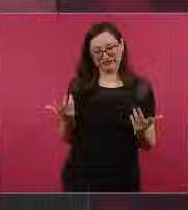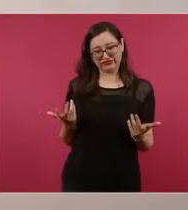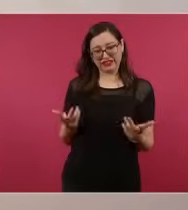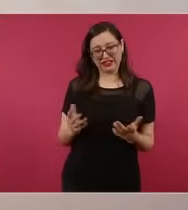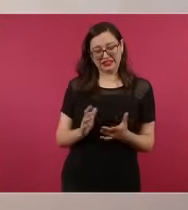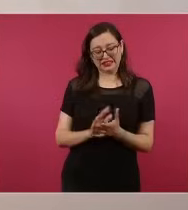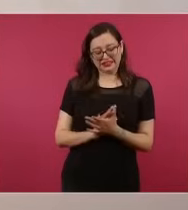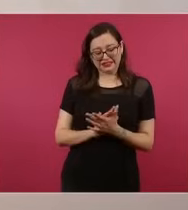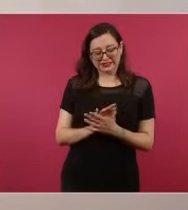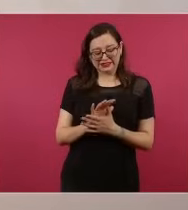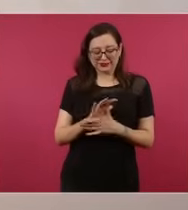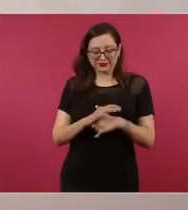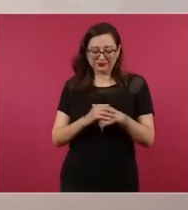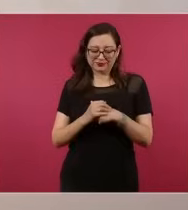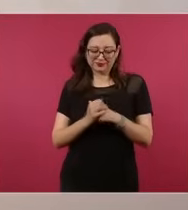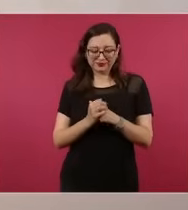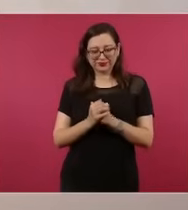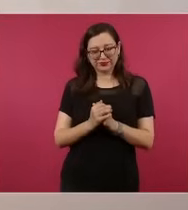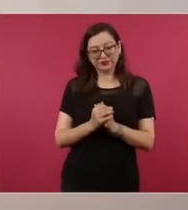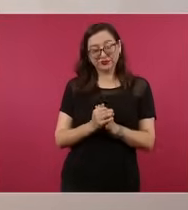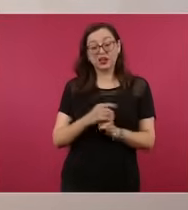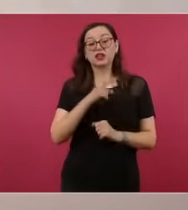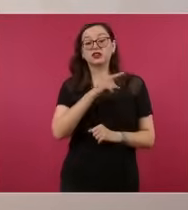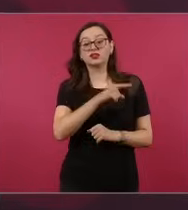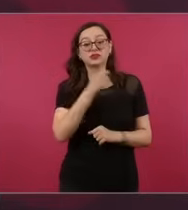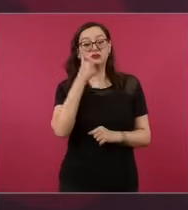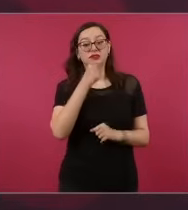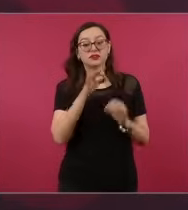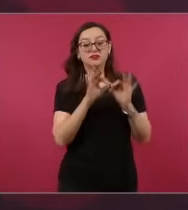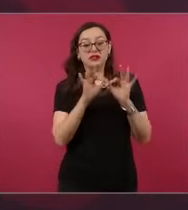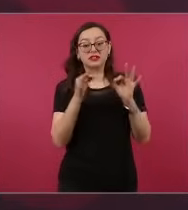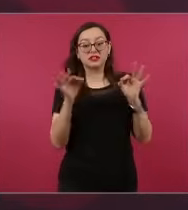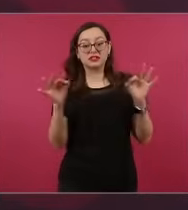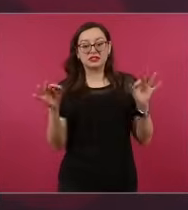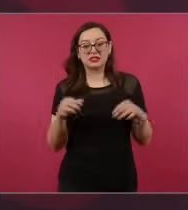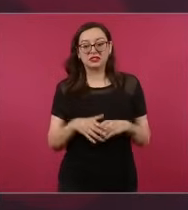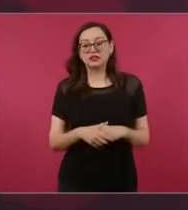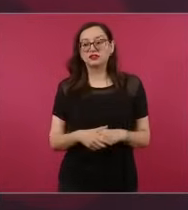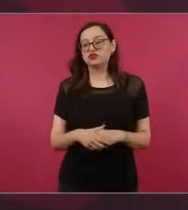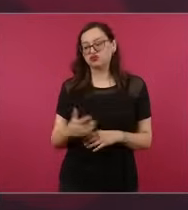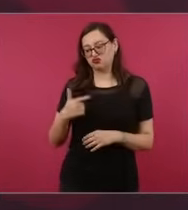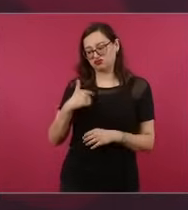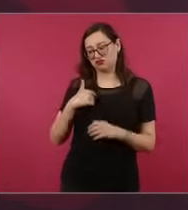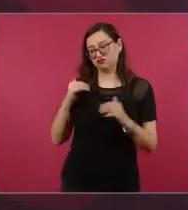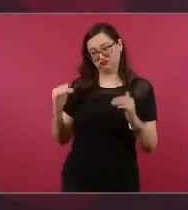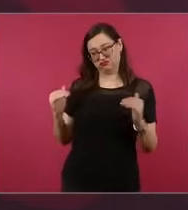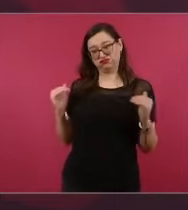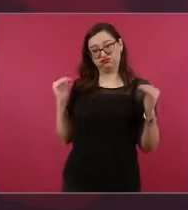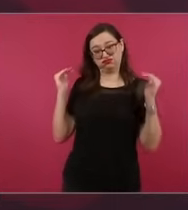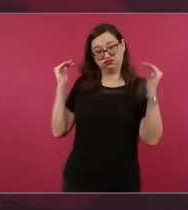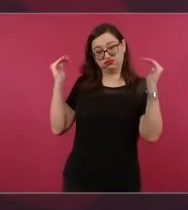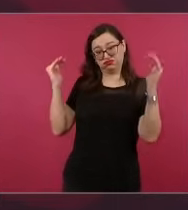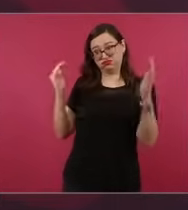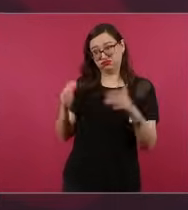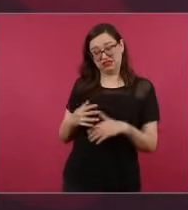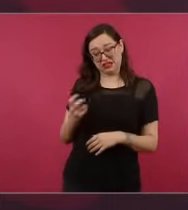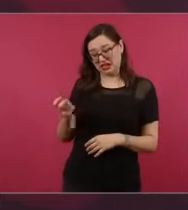tenían una palabra, una frase, yo doy para más.